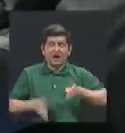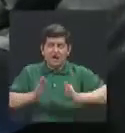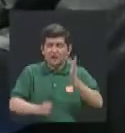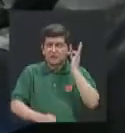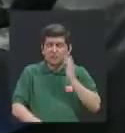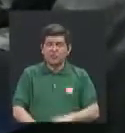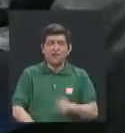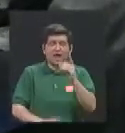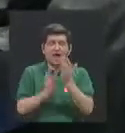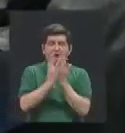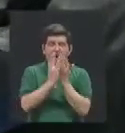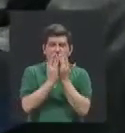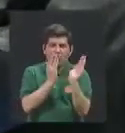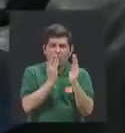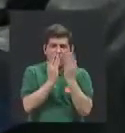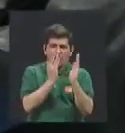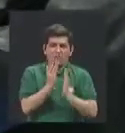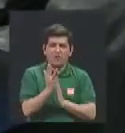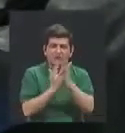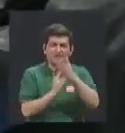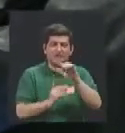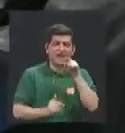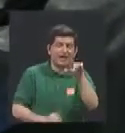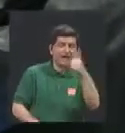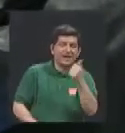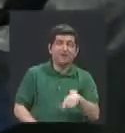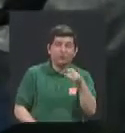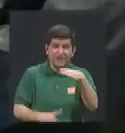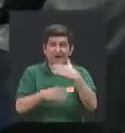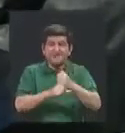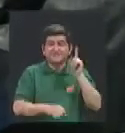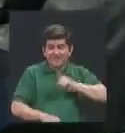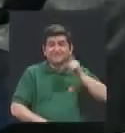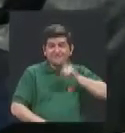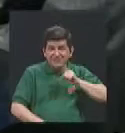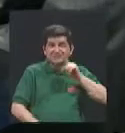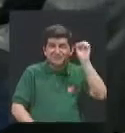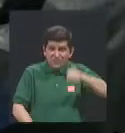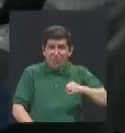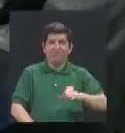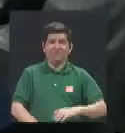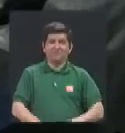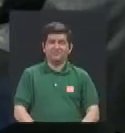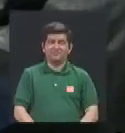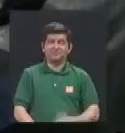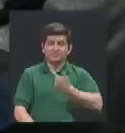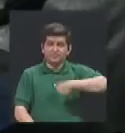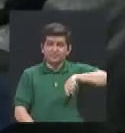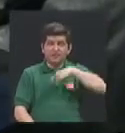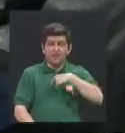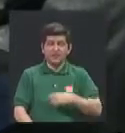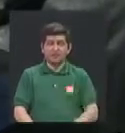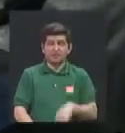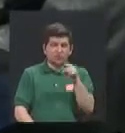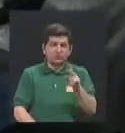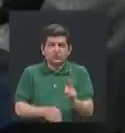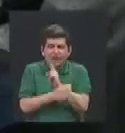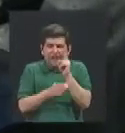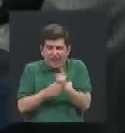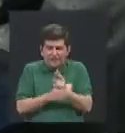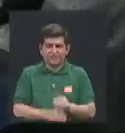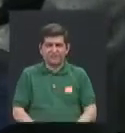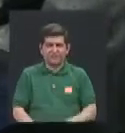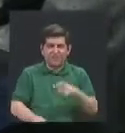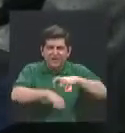hija por una puerta y él se puso en la otra. Estaba haciendo ficción. Claro. Bueno, y nosotros